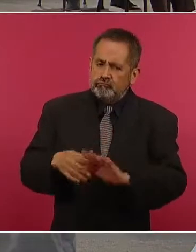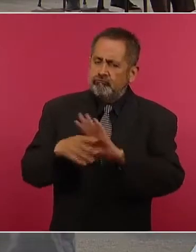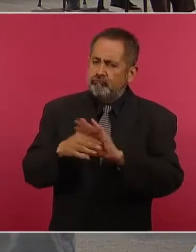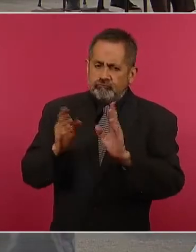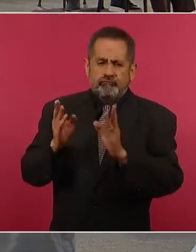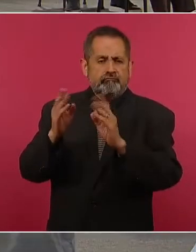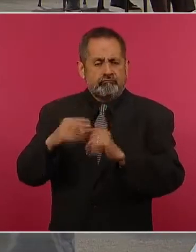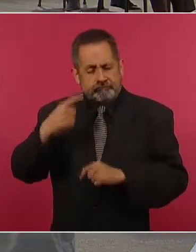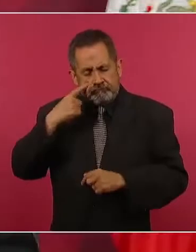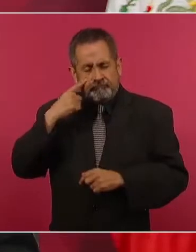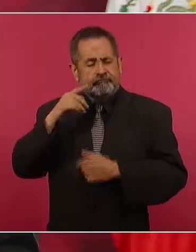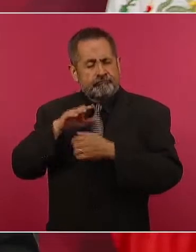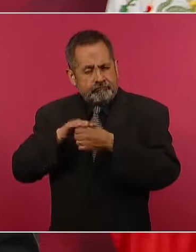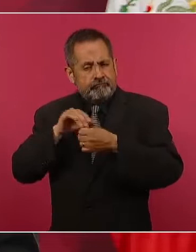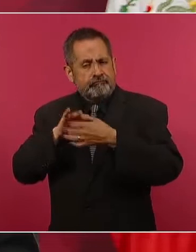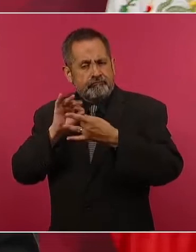persuadiendo.